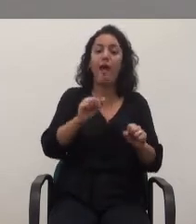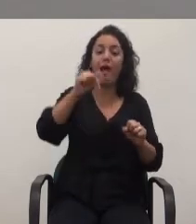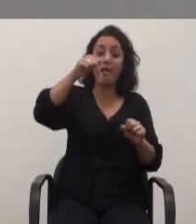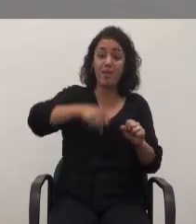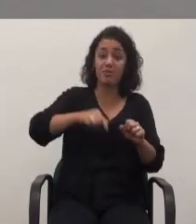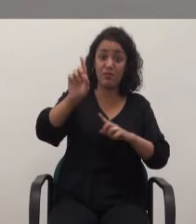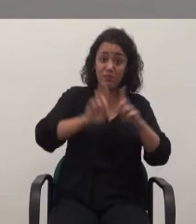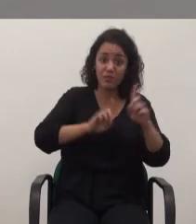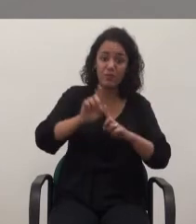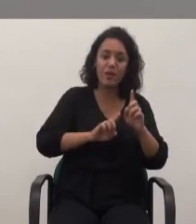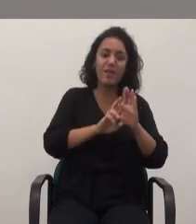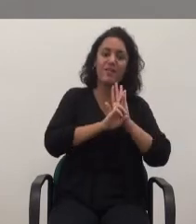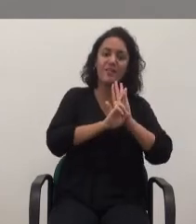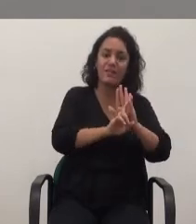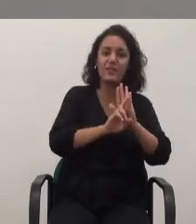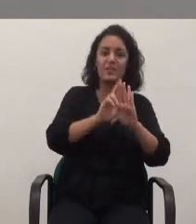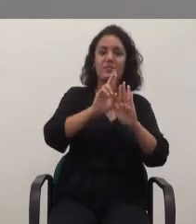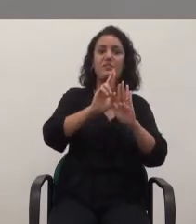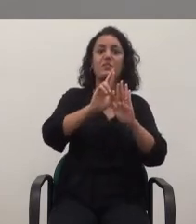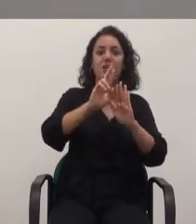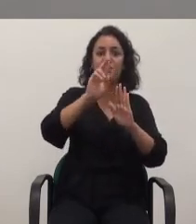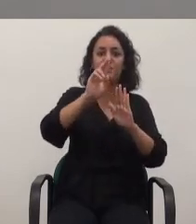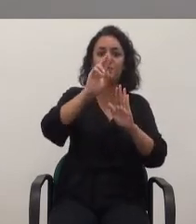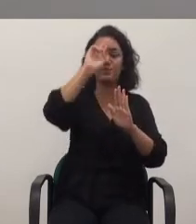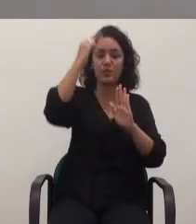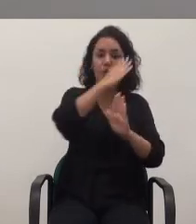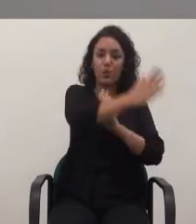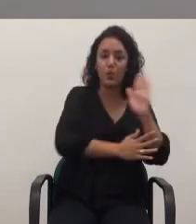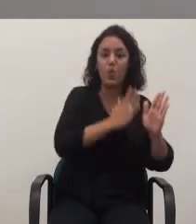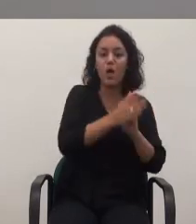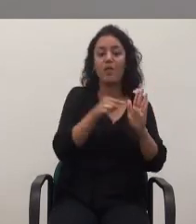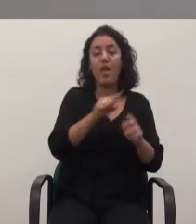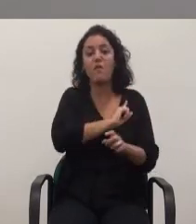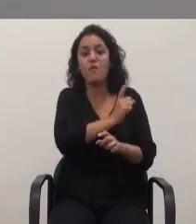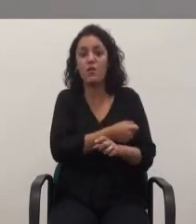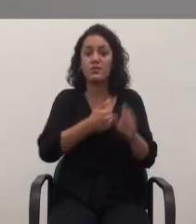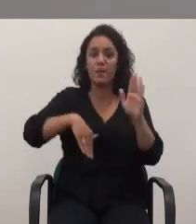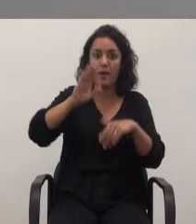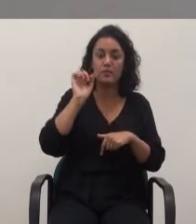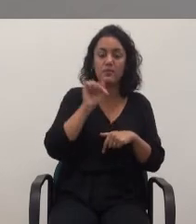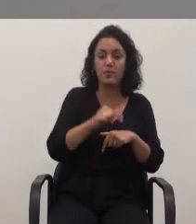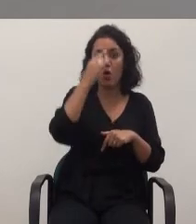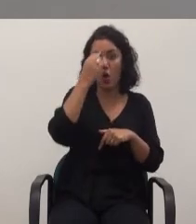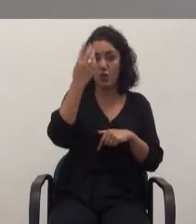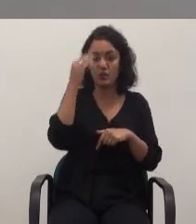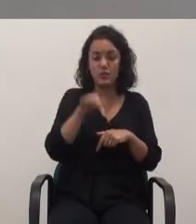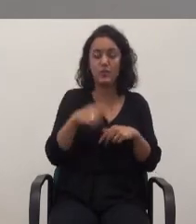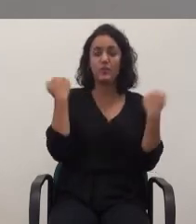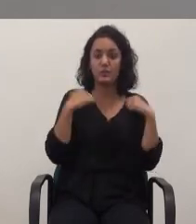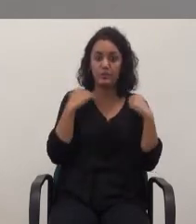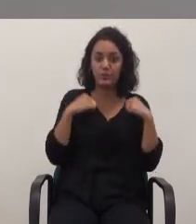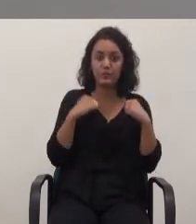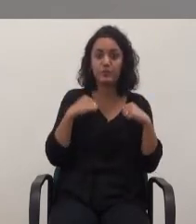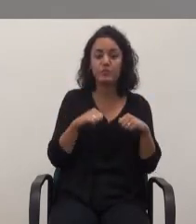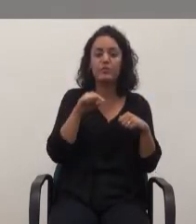contribuyendo particularmente al fortalecimiento del campo profesional de la educación física. De nuevo, algunas valoraciones que tienen que ver con eso. Bueno,